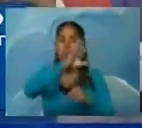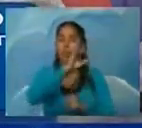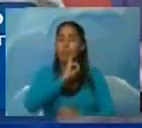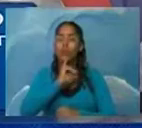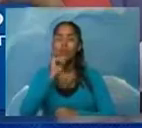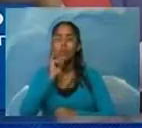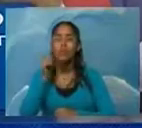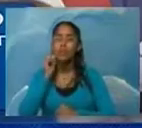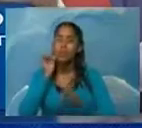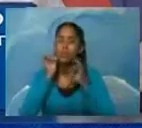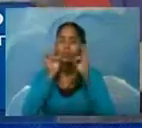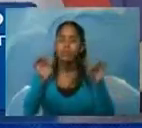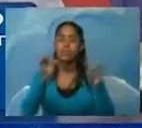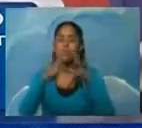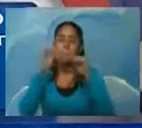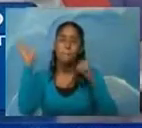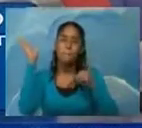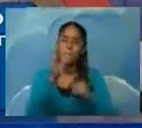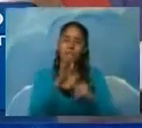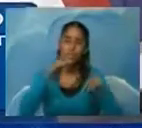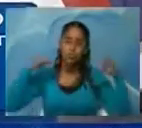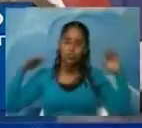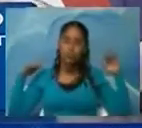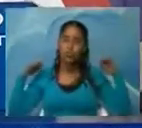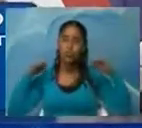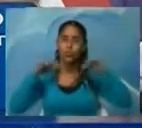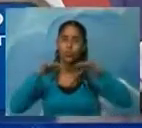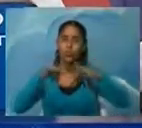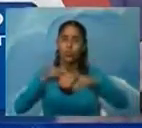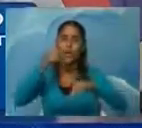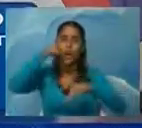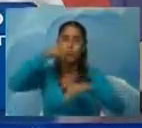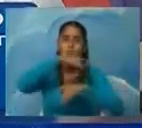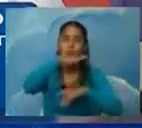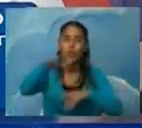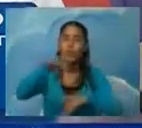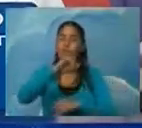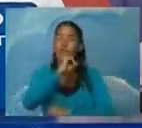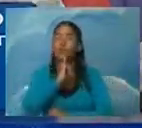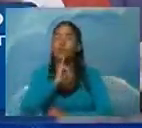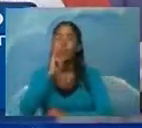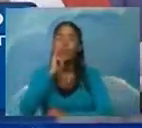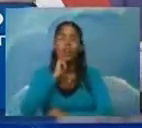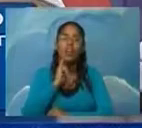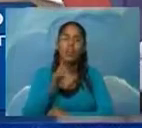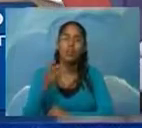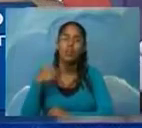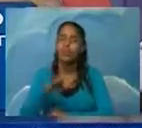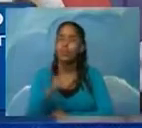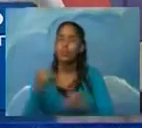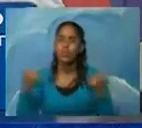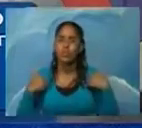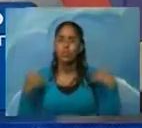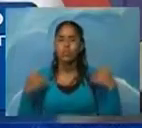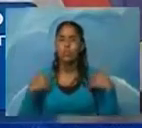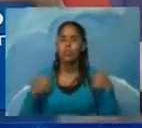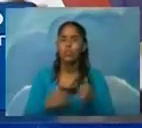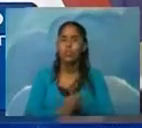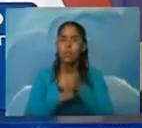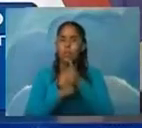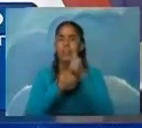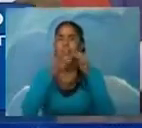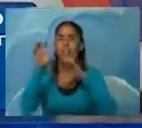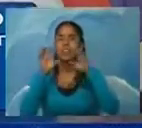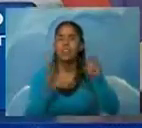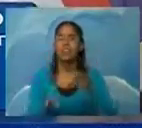un silbío. Fui. Véngase, véngase. ¿Fui qué? Fui un extranjero, fui un sufrido, fui un perseguido en las